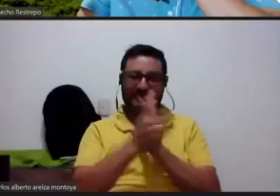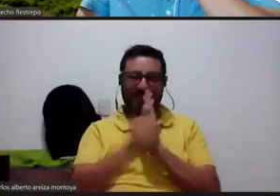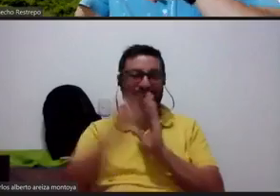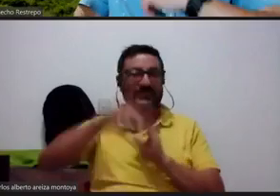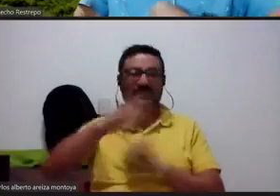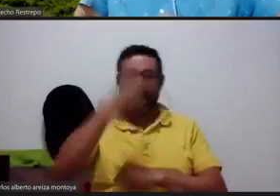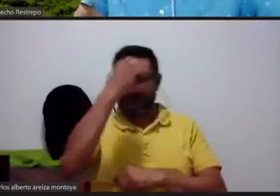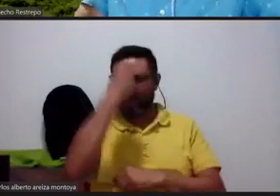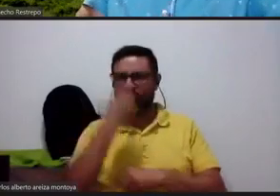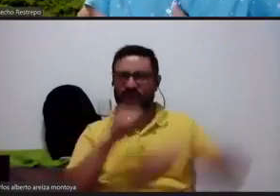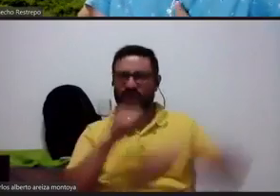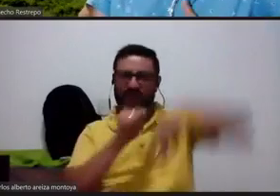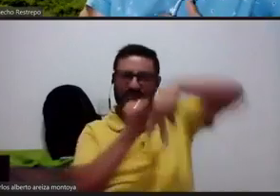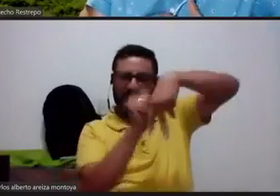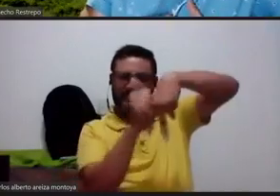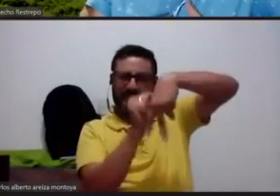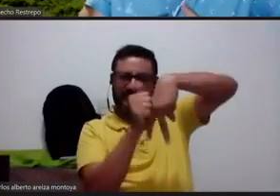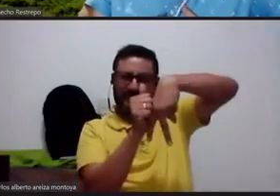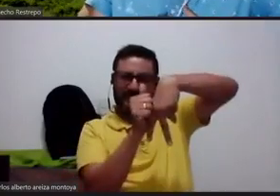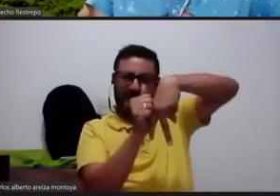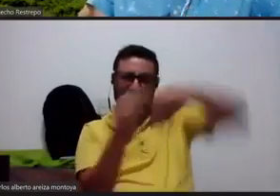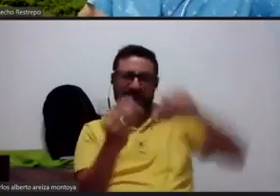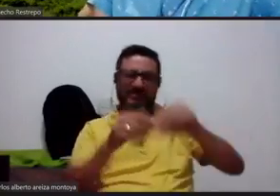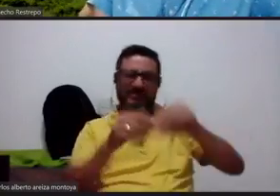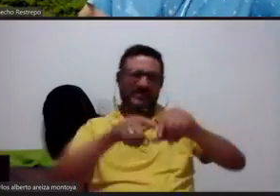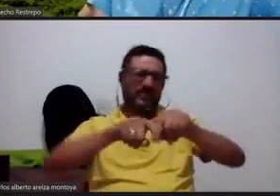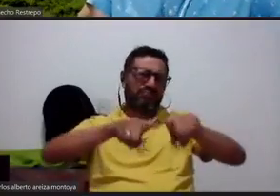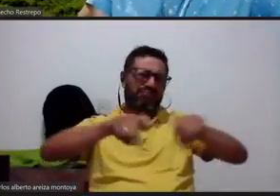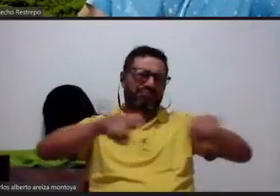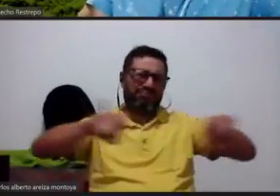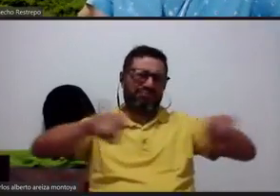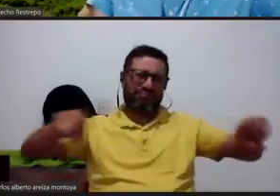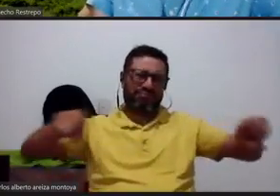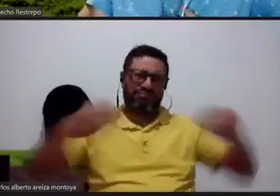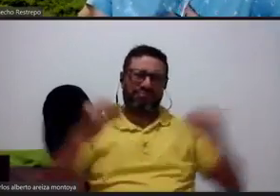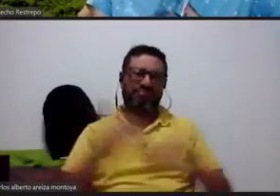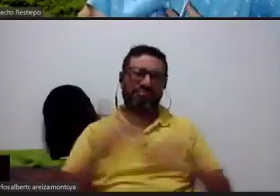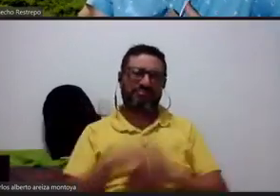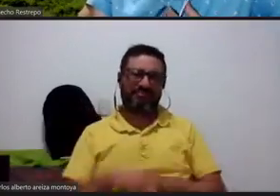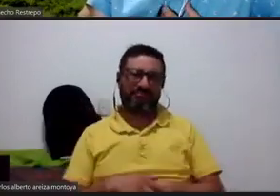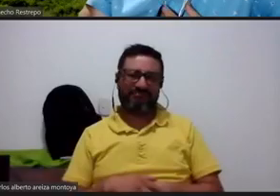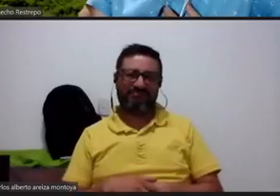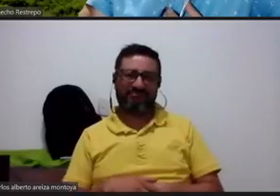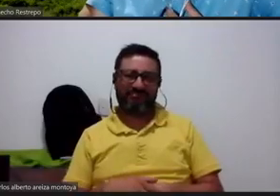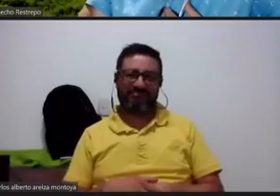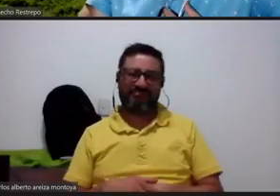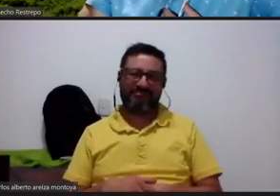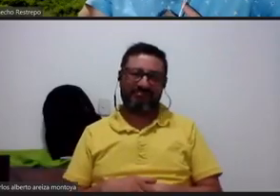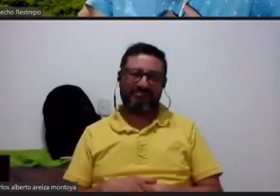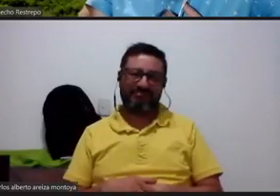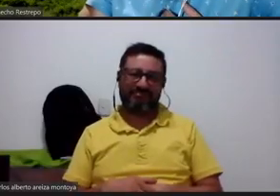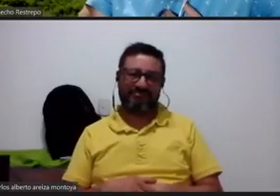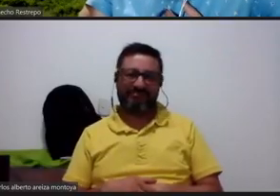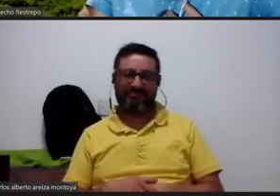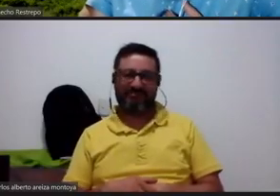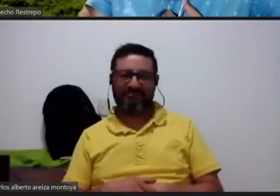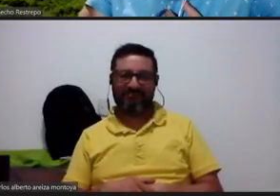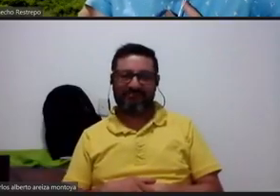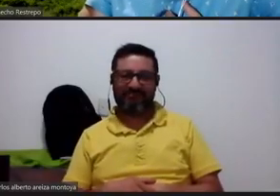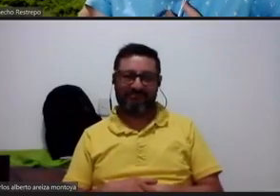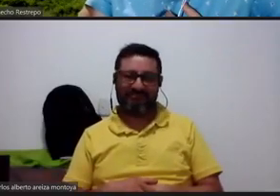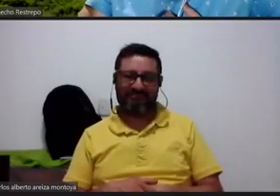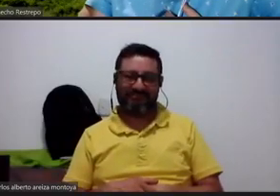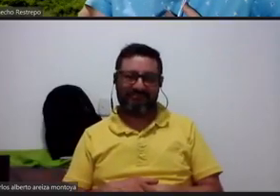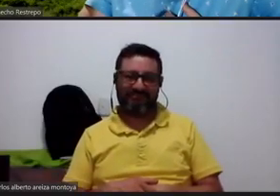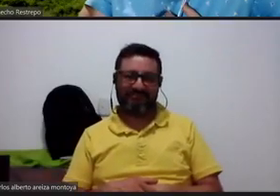tenemos deportistas para un montón de deportes y podemos hacer muchísimas cosas. Y algo que nos mata,